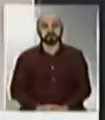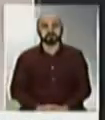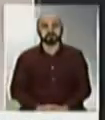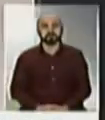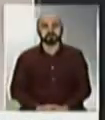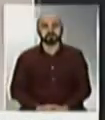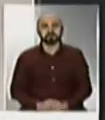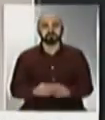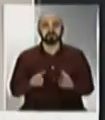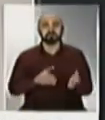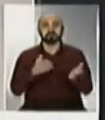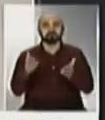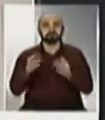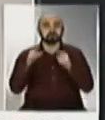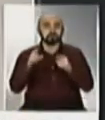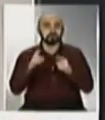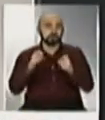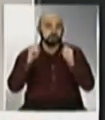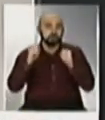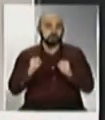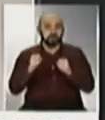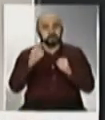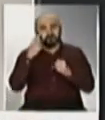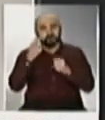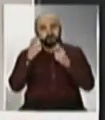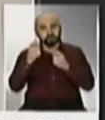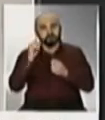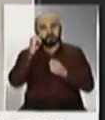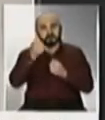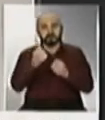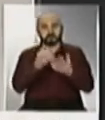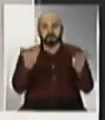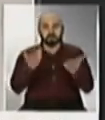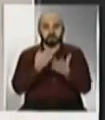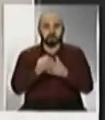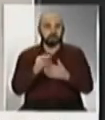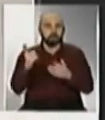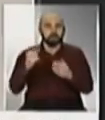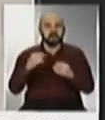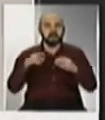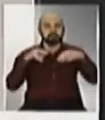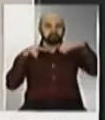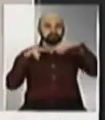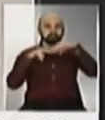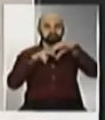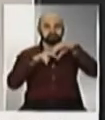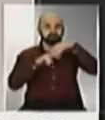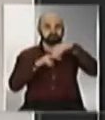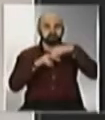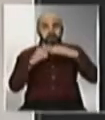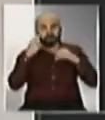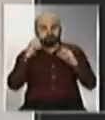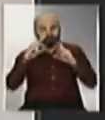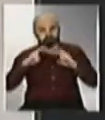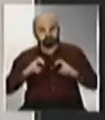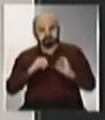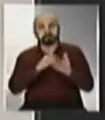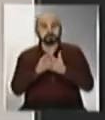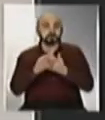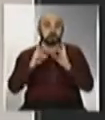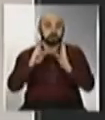chao. Y esto se va a poder constatar mañana, probablemente a través de una resonancia, así que es de esperar de que la lesión sea de lo